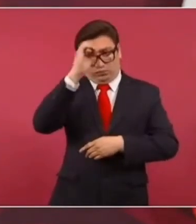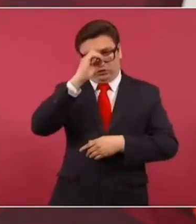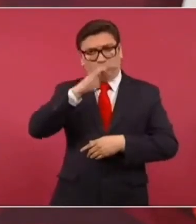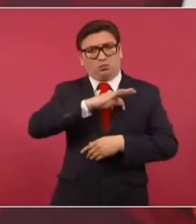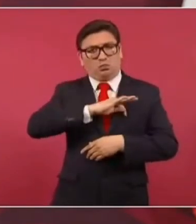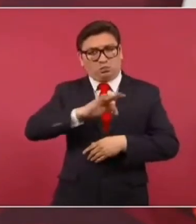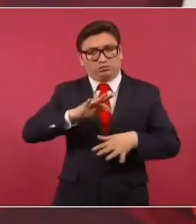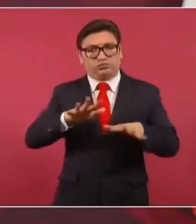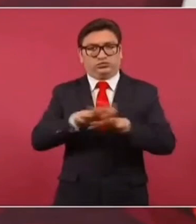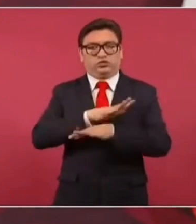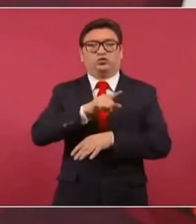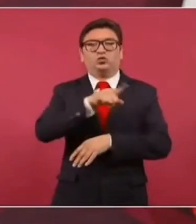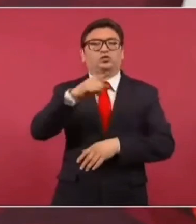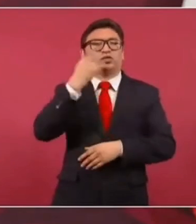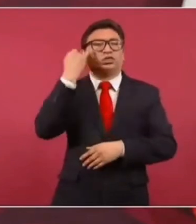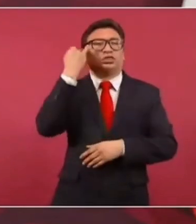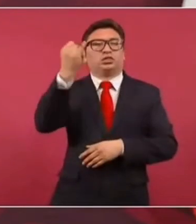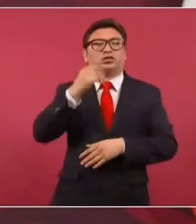Imagínense Coyoacán,